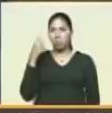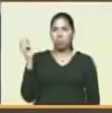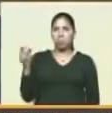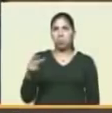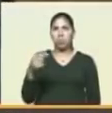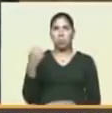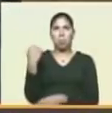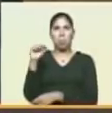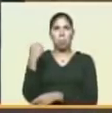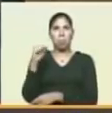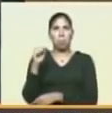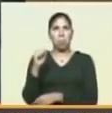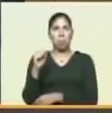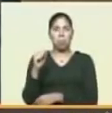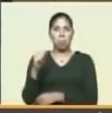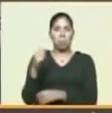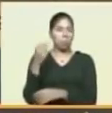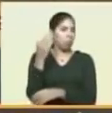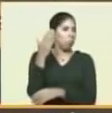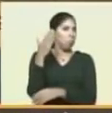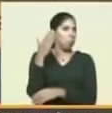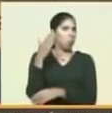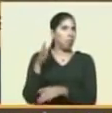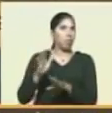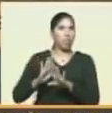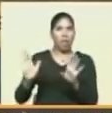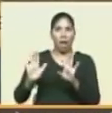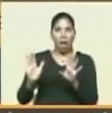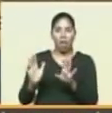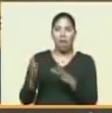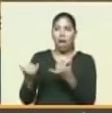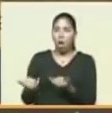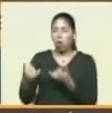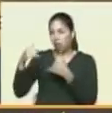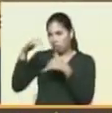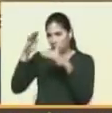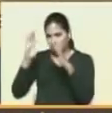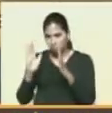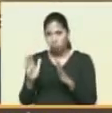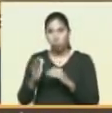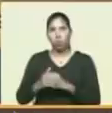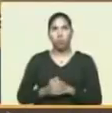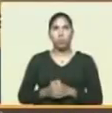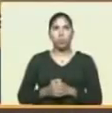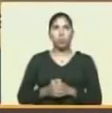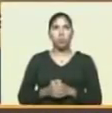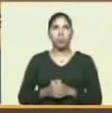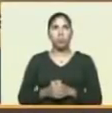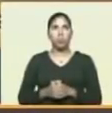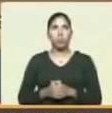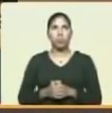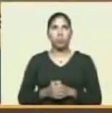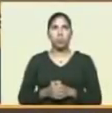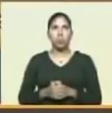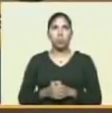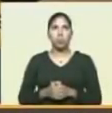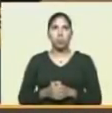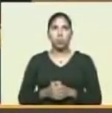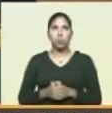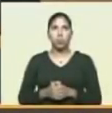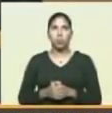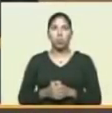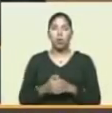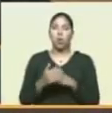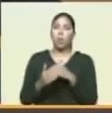con el incremento de la producción de los biológicos para el control de plaga de manera natural y orgánica, e ir suprimiendo de